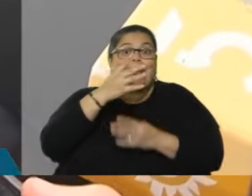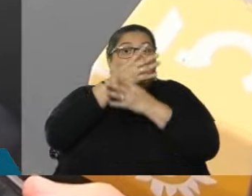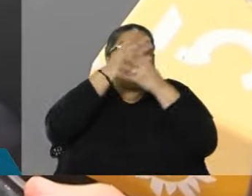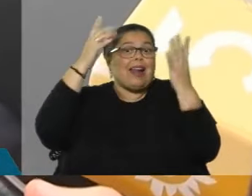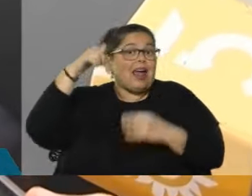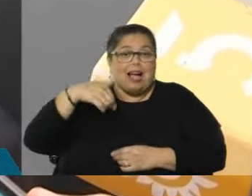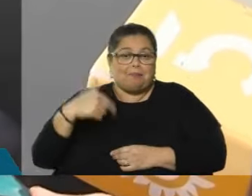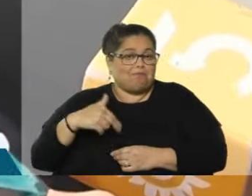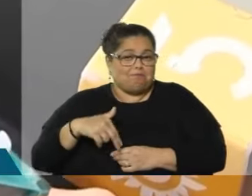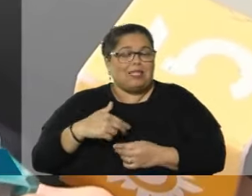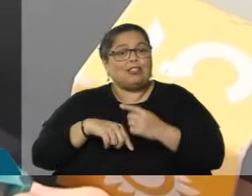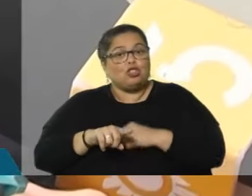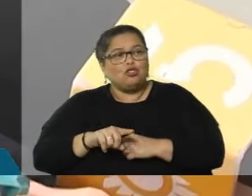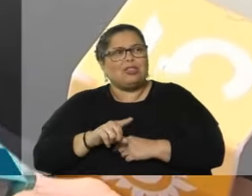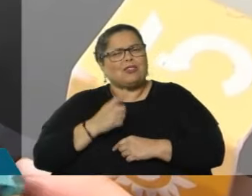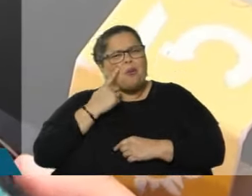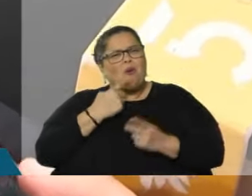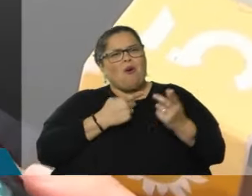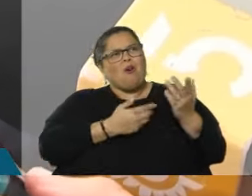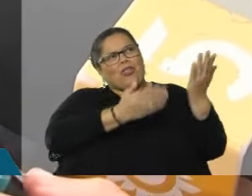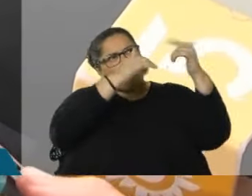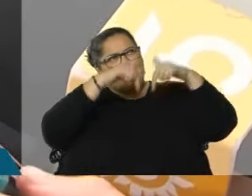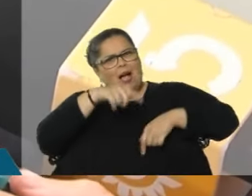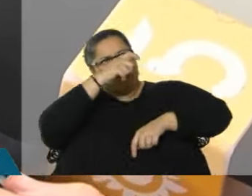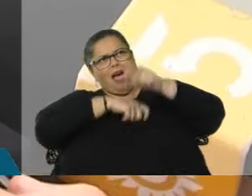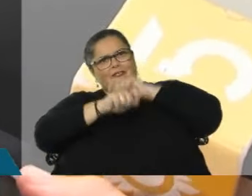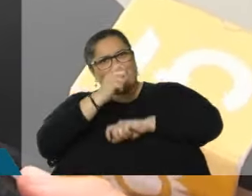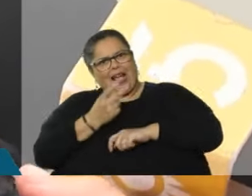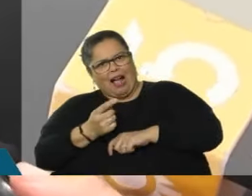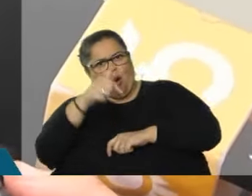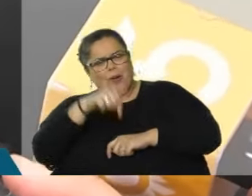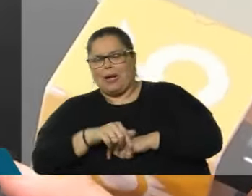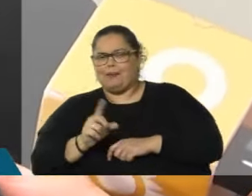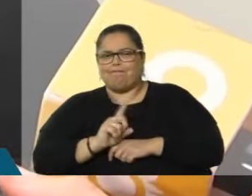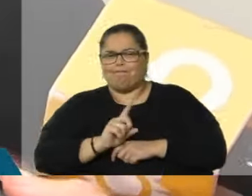existe la probabilidad desde el punto de vista de la inteligencia criminal y de los antecedentes que tiene nuestro país en ese sentido.